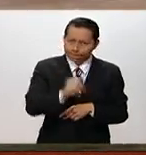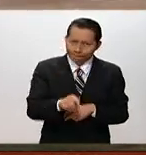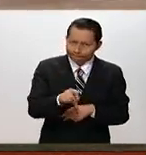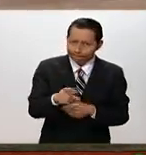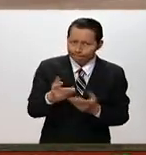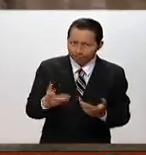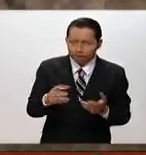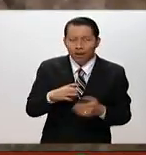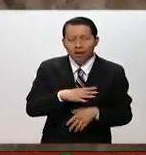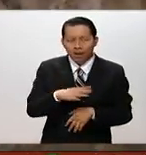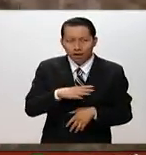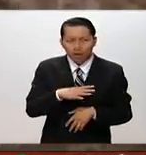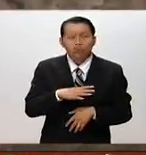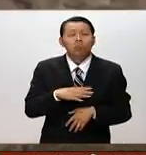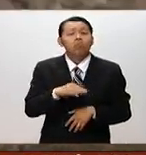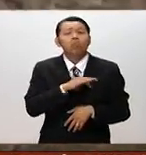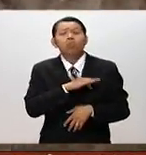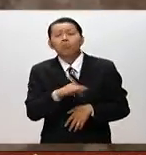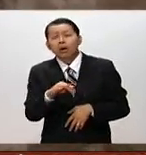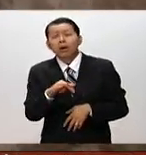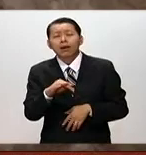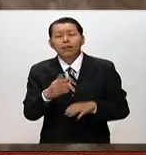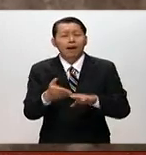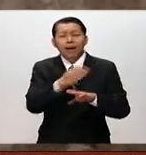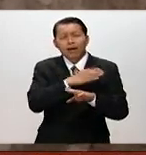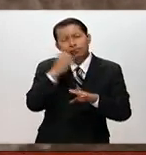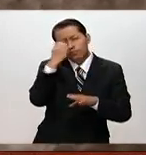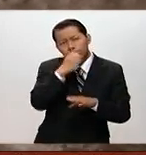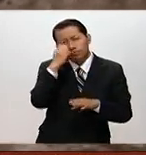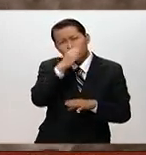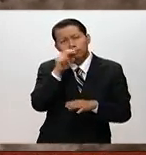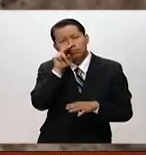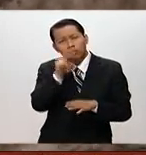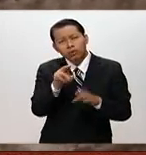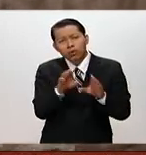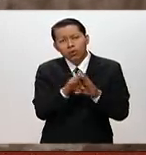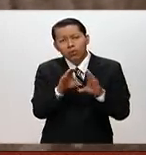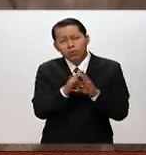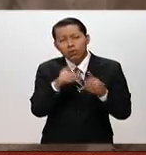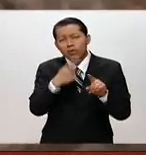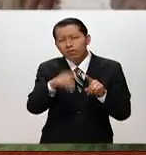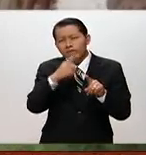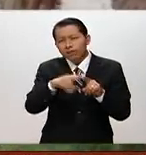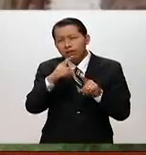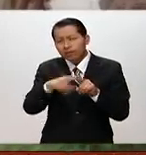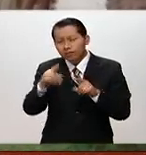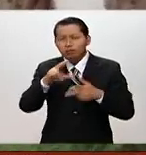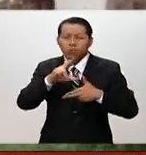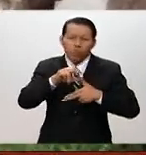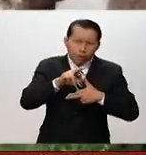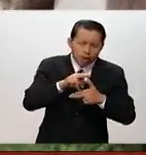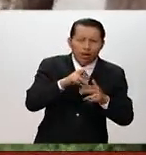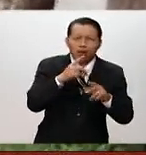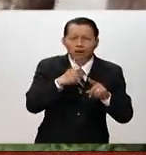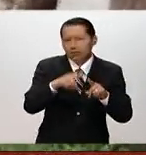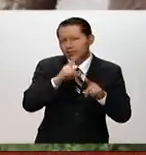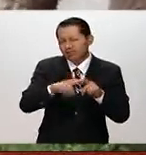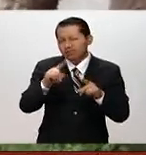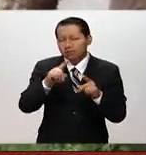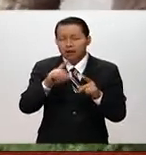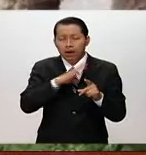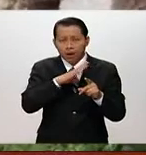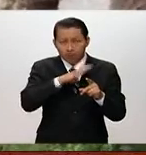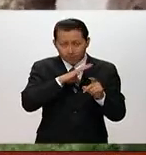pues prácticamente ya pronóstico que se tenía del paso de diferentes huracanes o ciclones y tormentas